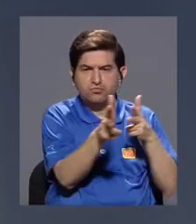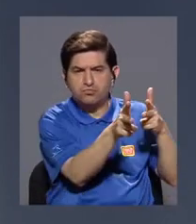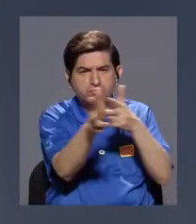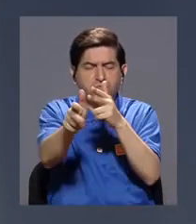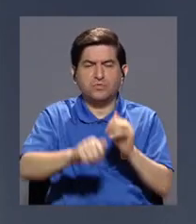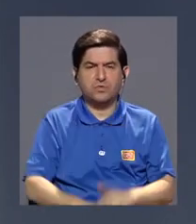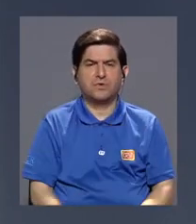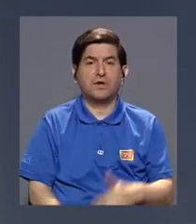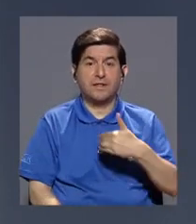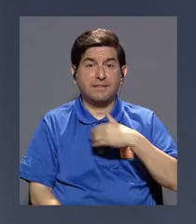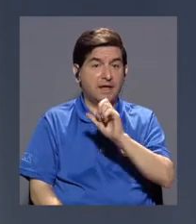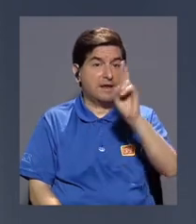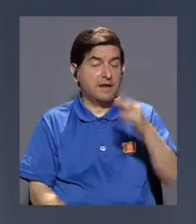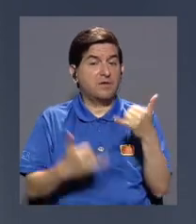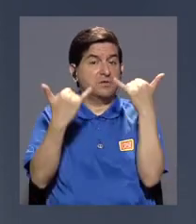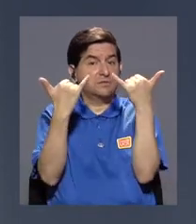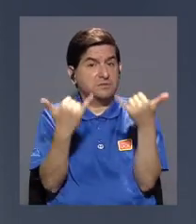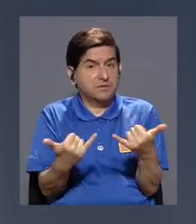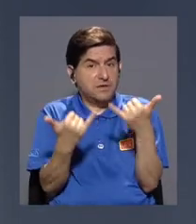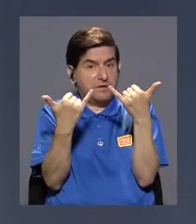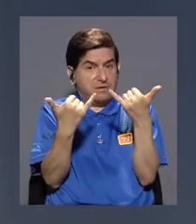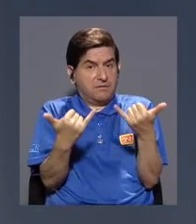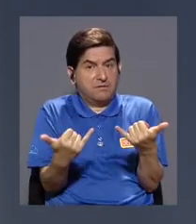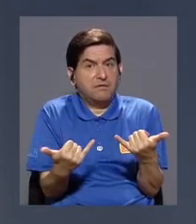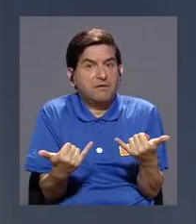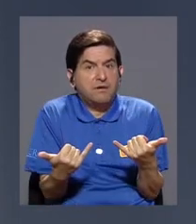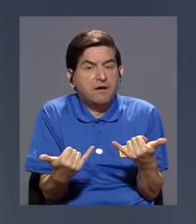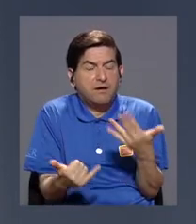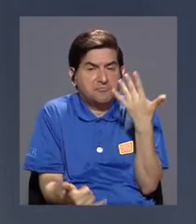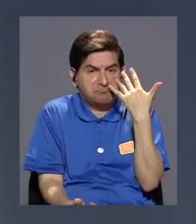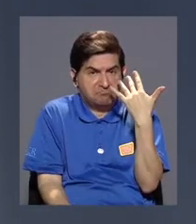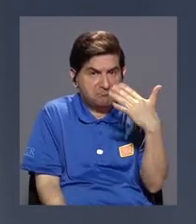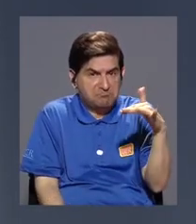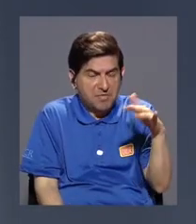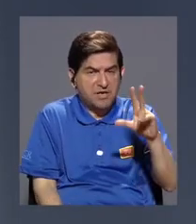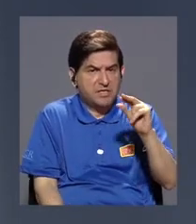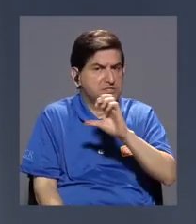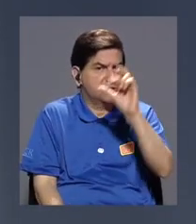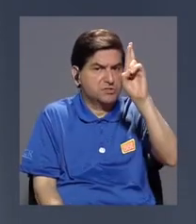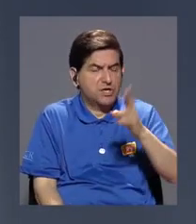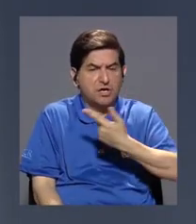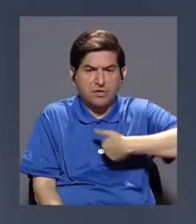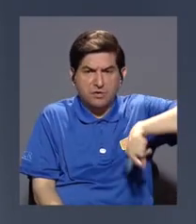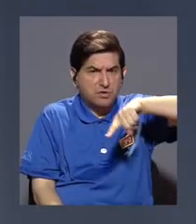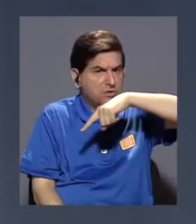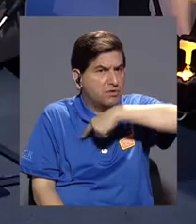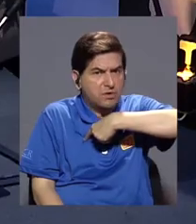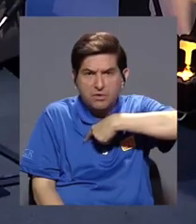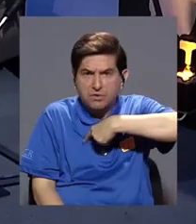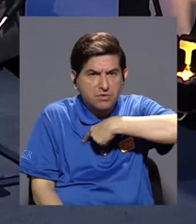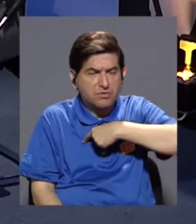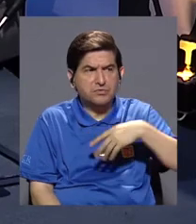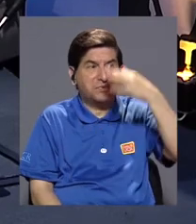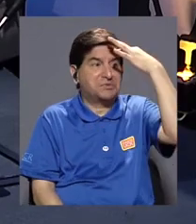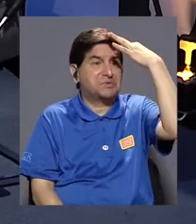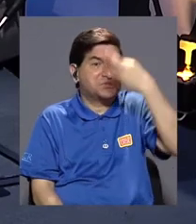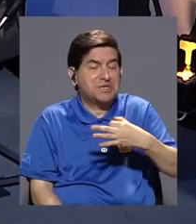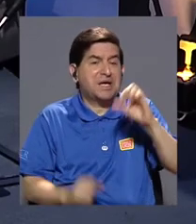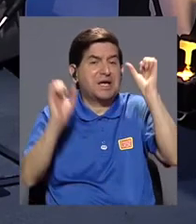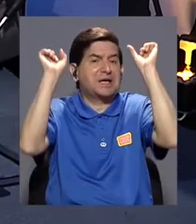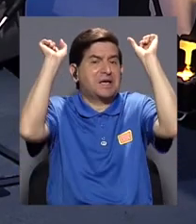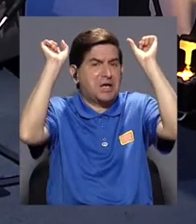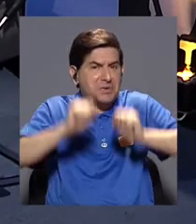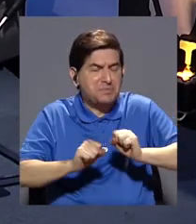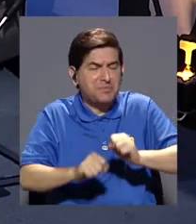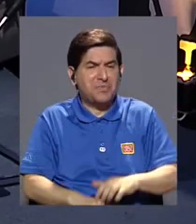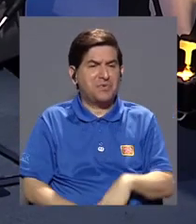Fernando, tenemos una Costa Rica que pareciera que no es la Costa Rica que nosotros creímos que